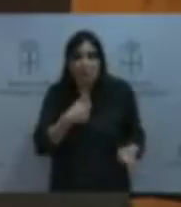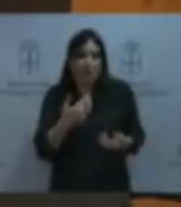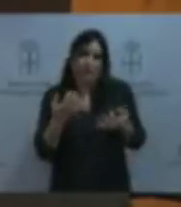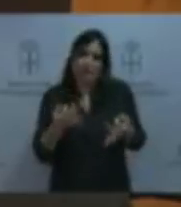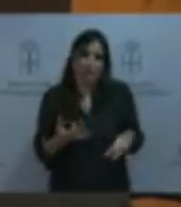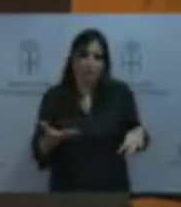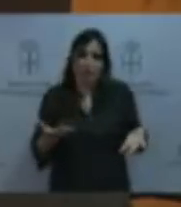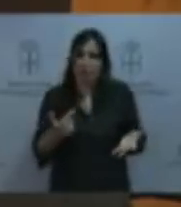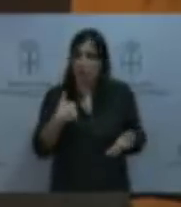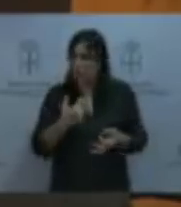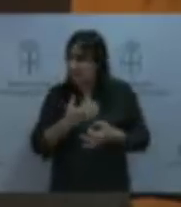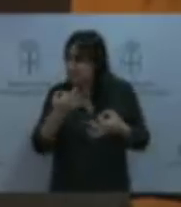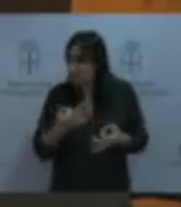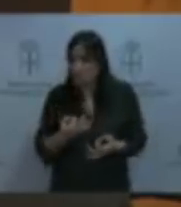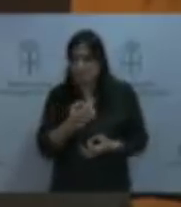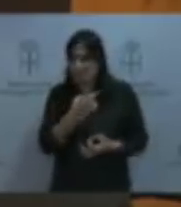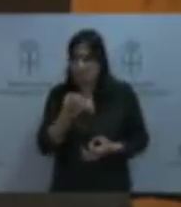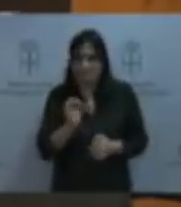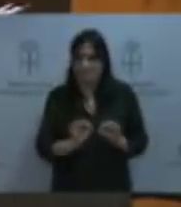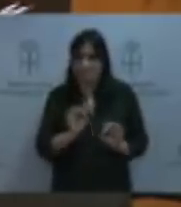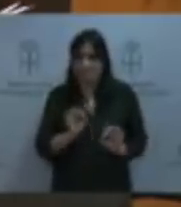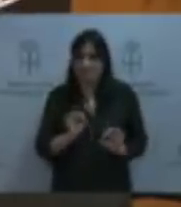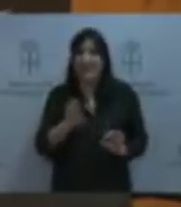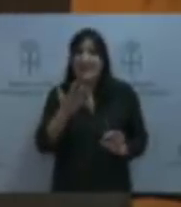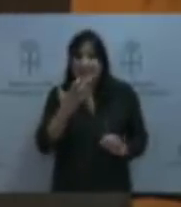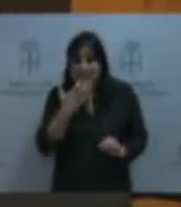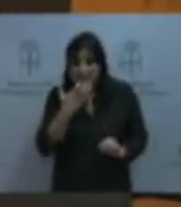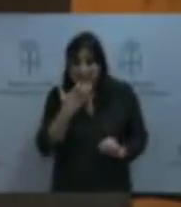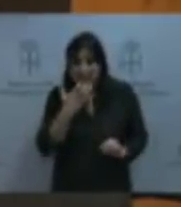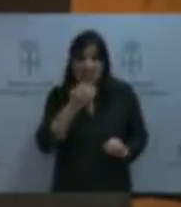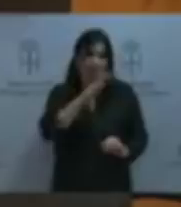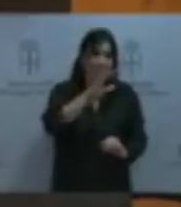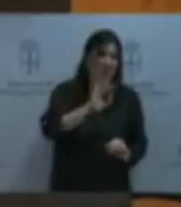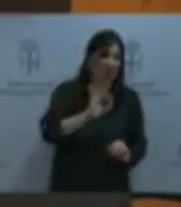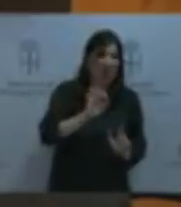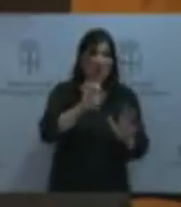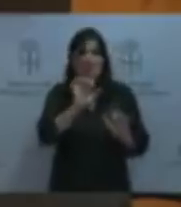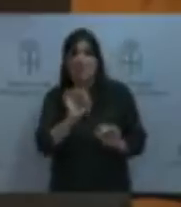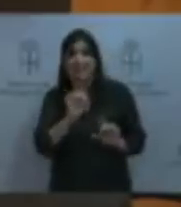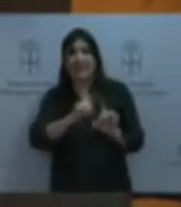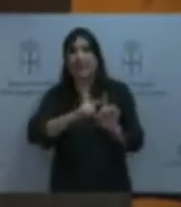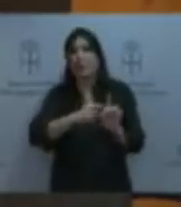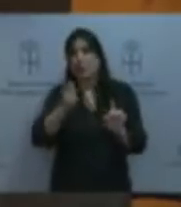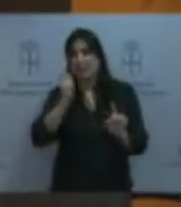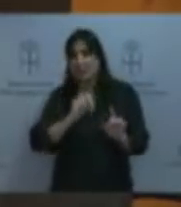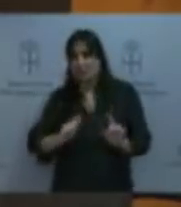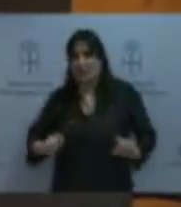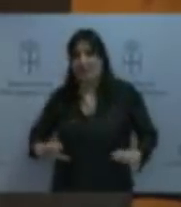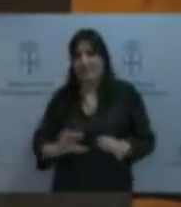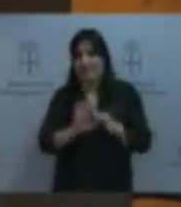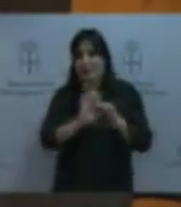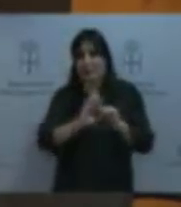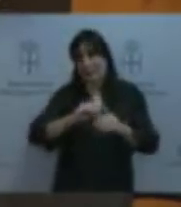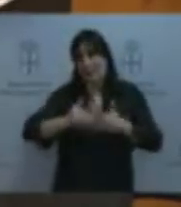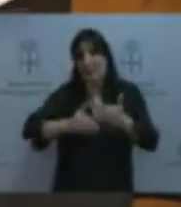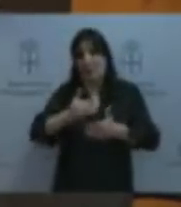que si entre las 50 o 60 categorías profesionales concernidas en este proceso de OPE entre el